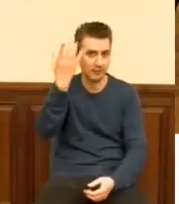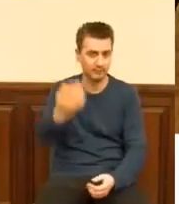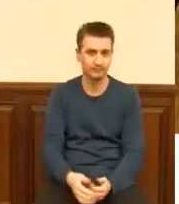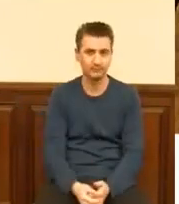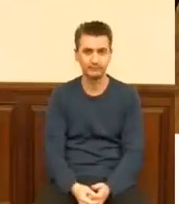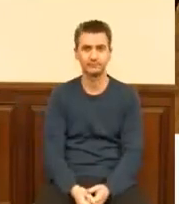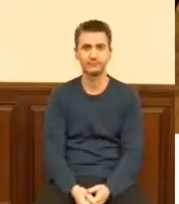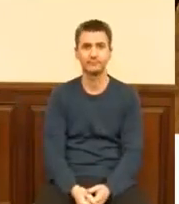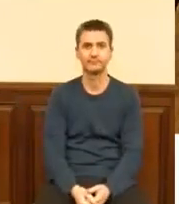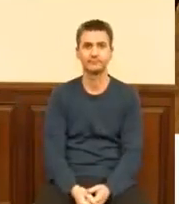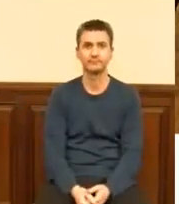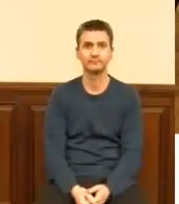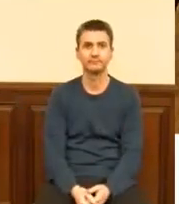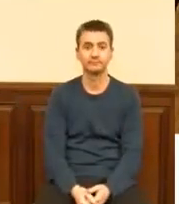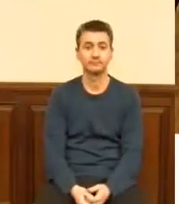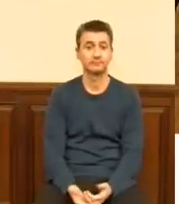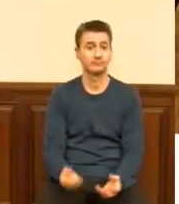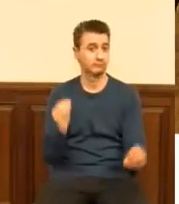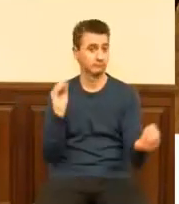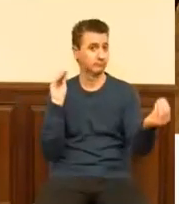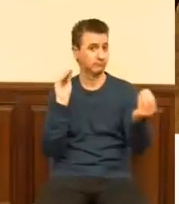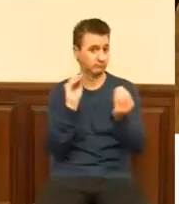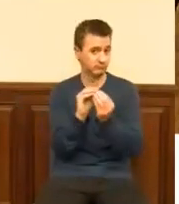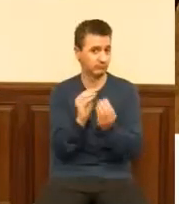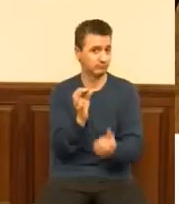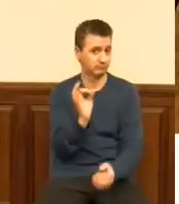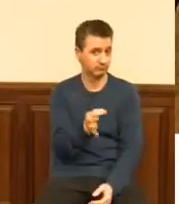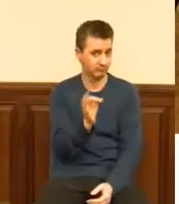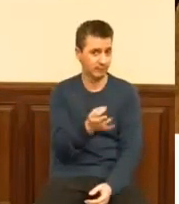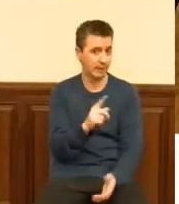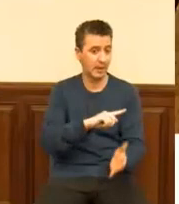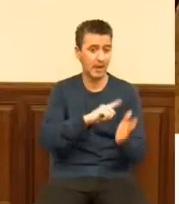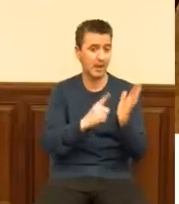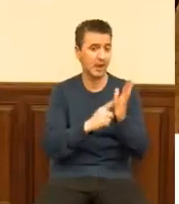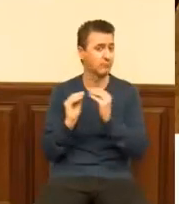Bueno, creo que usted estará de acuerdo conmigo en que la ley es igual para todos.